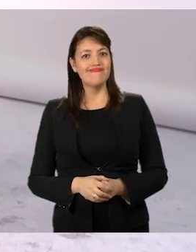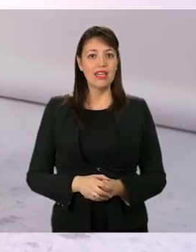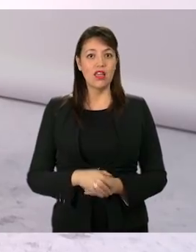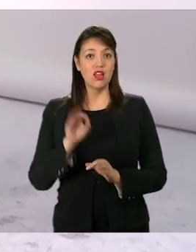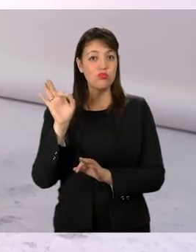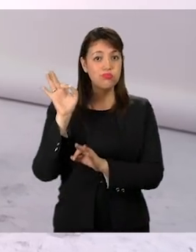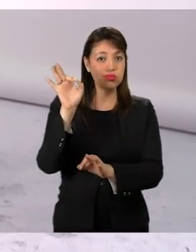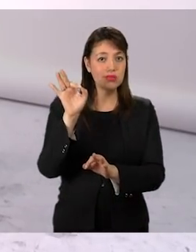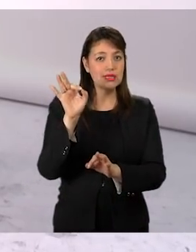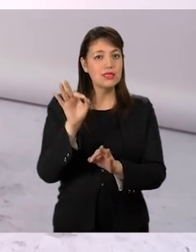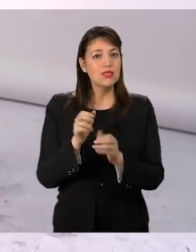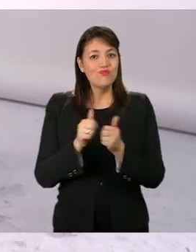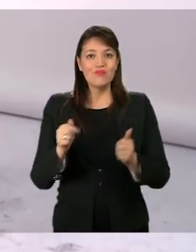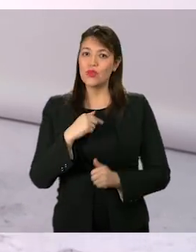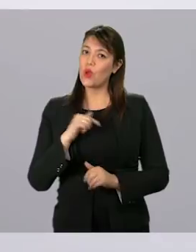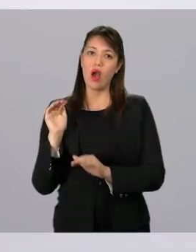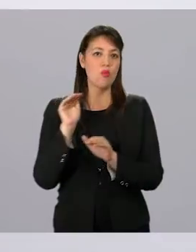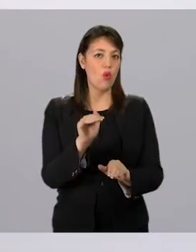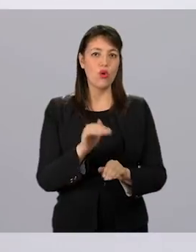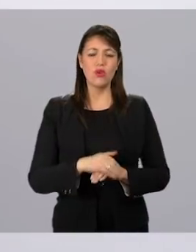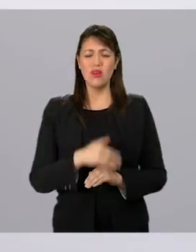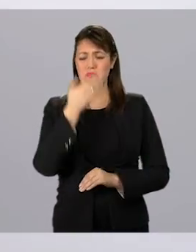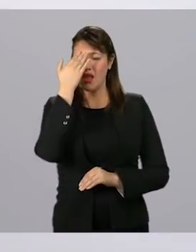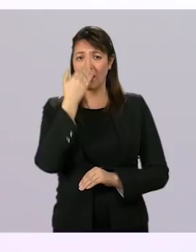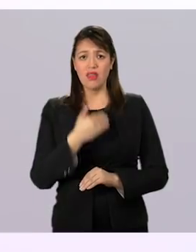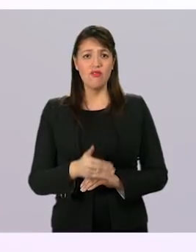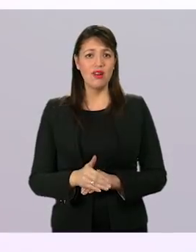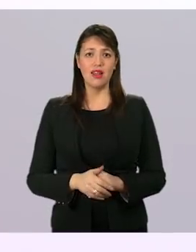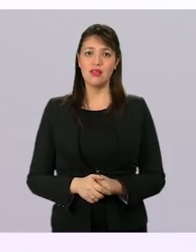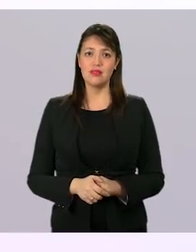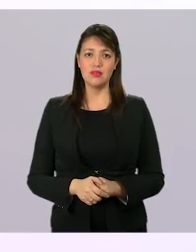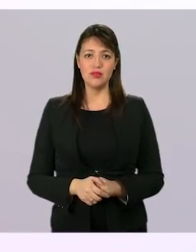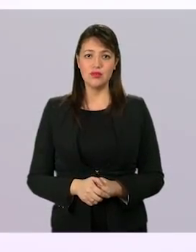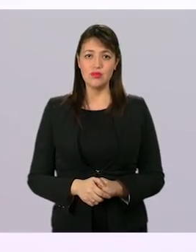Esta campaña, así tal como va, no la apoyo. En realidad es súper terrible.